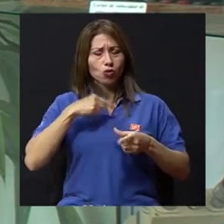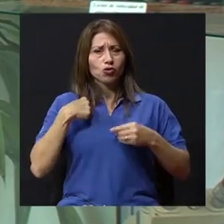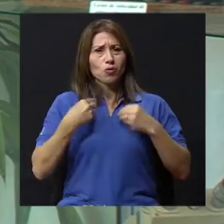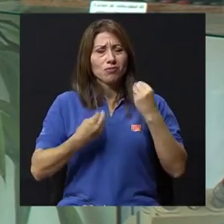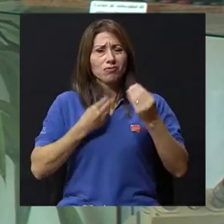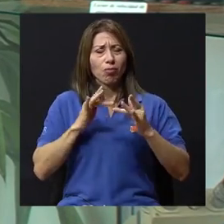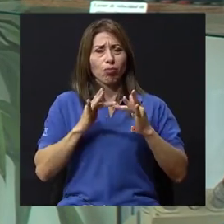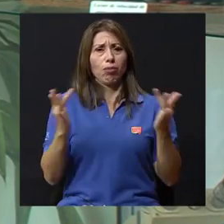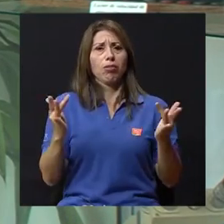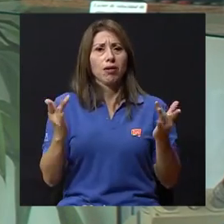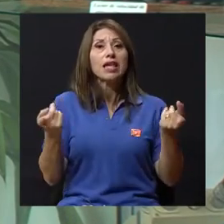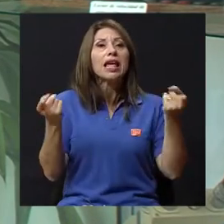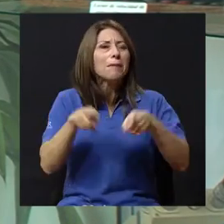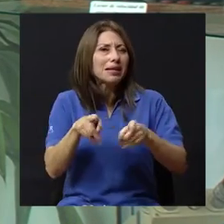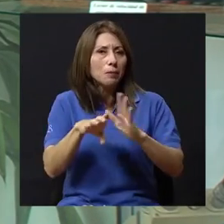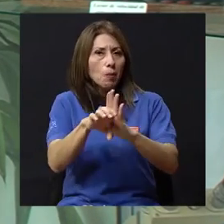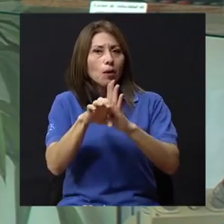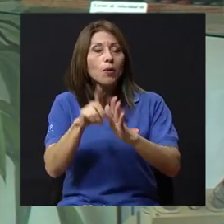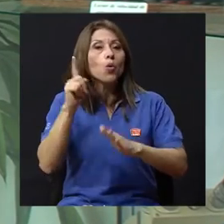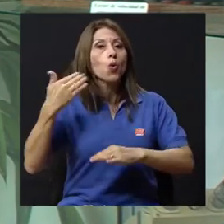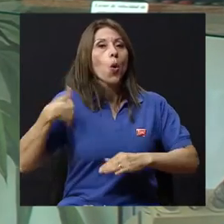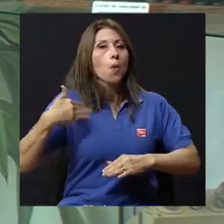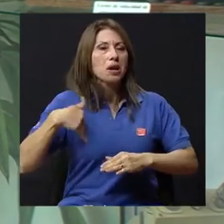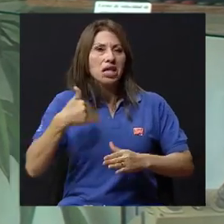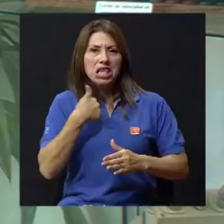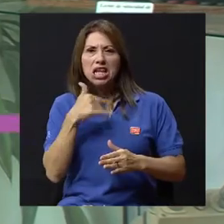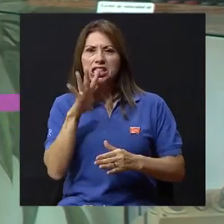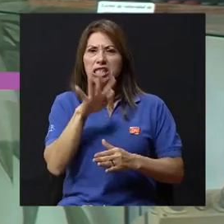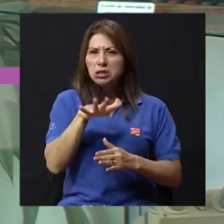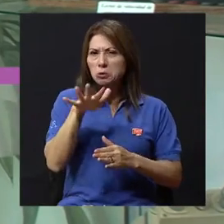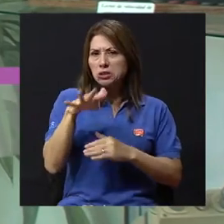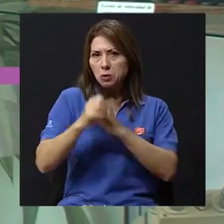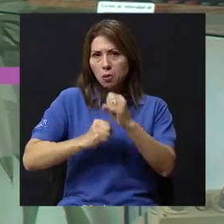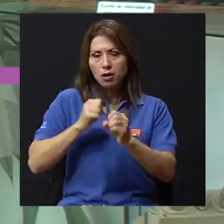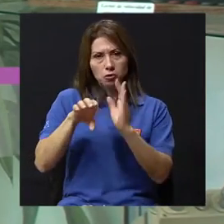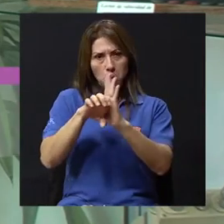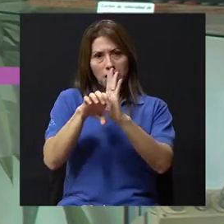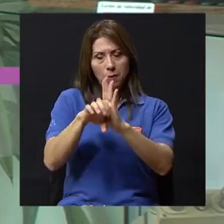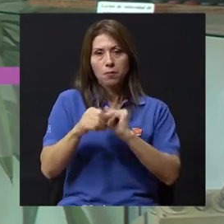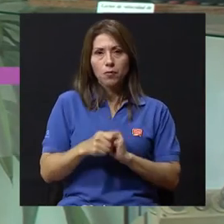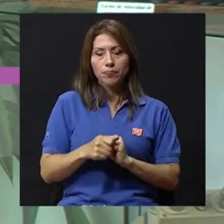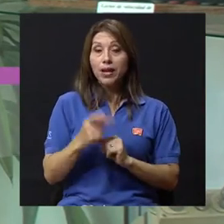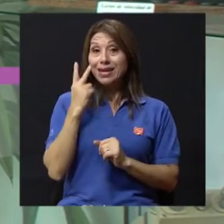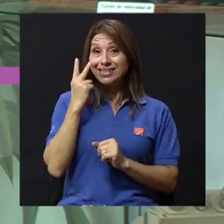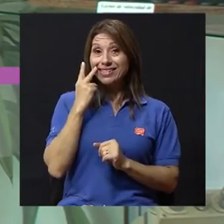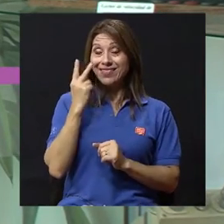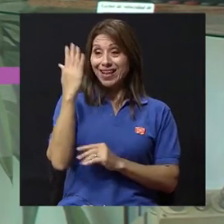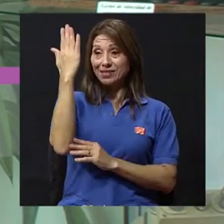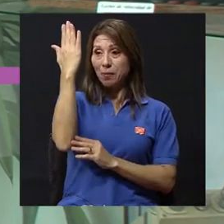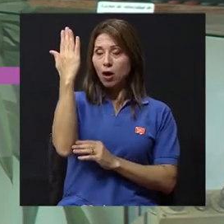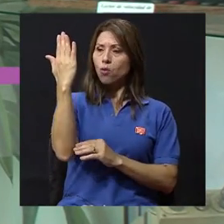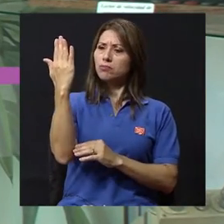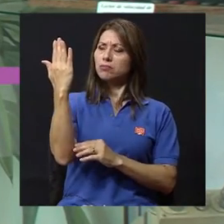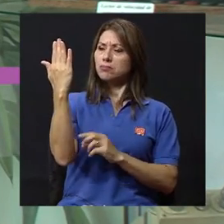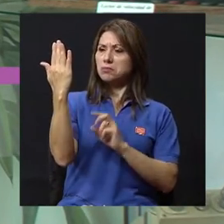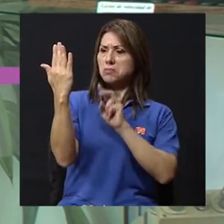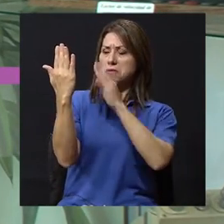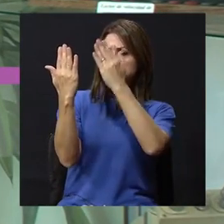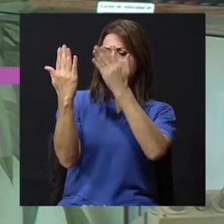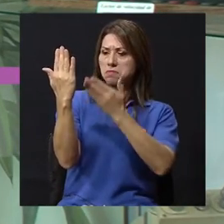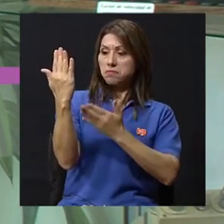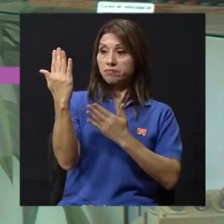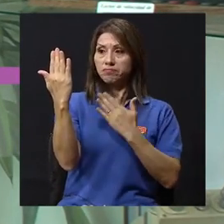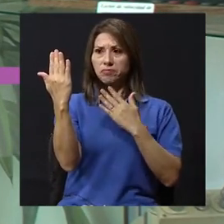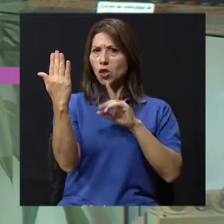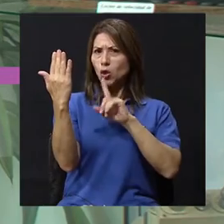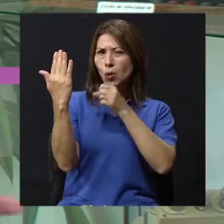pasa con un hombre, digamos, de 50 y pico de años, que de pronto se ve al espejo y ve que no está totalmente